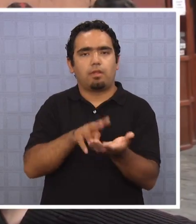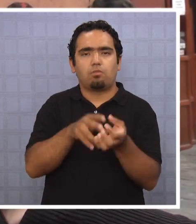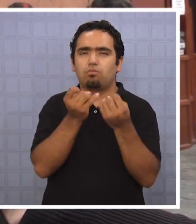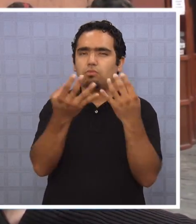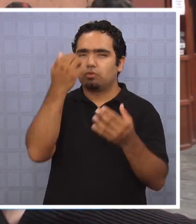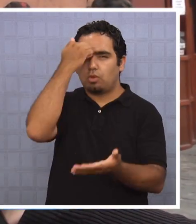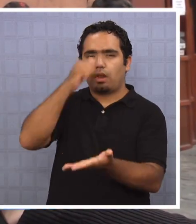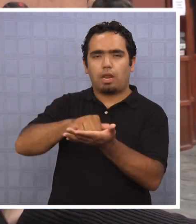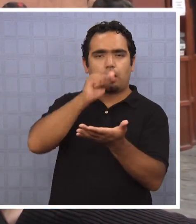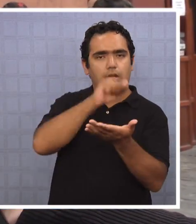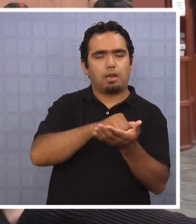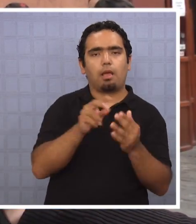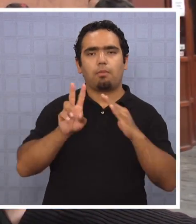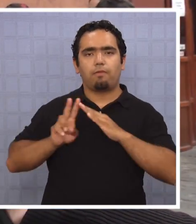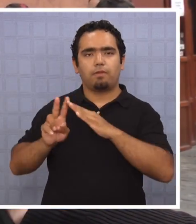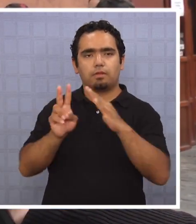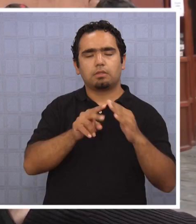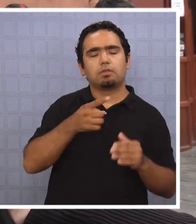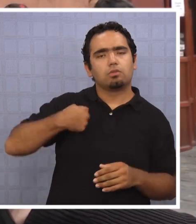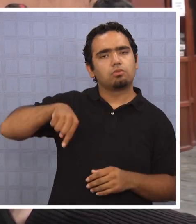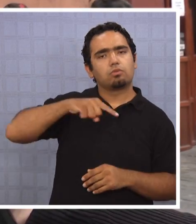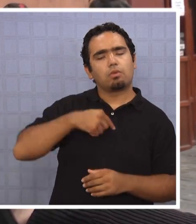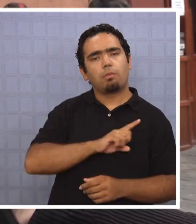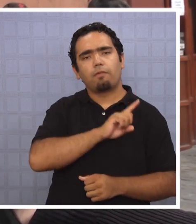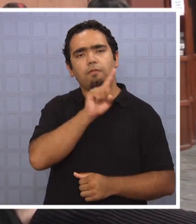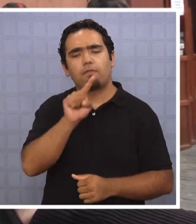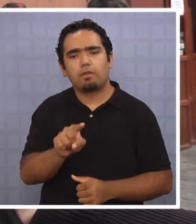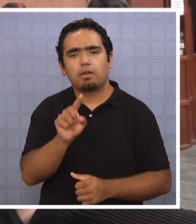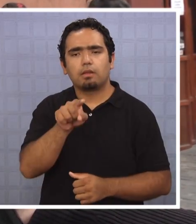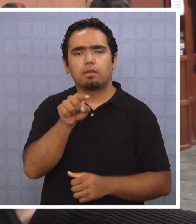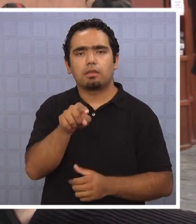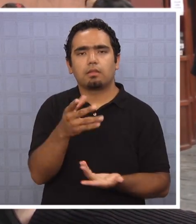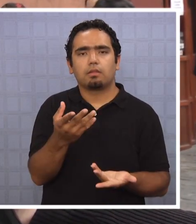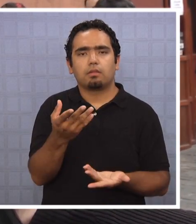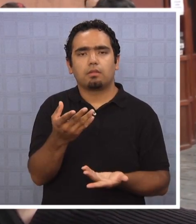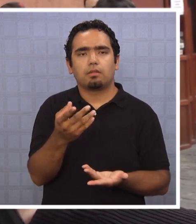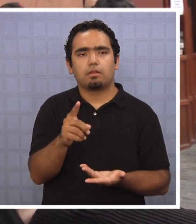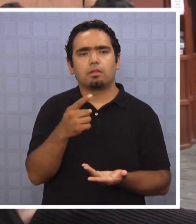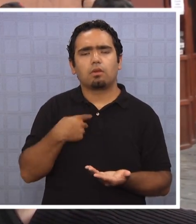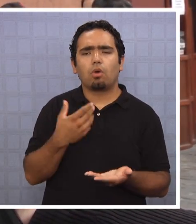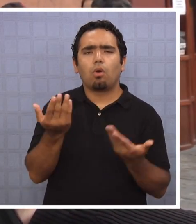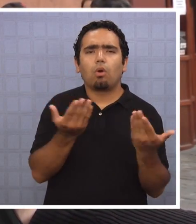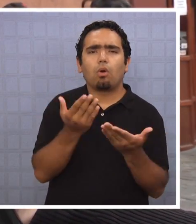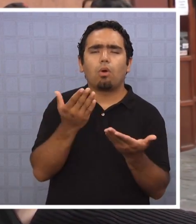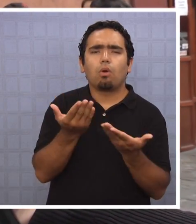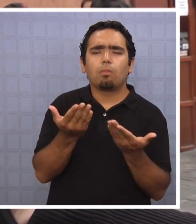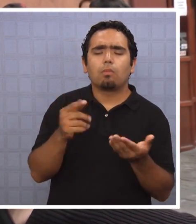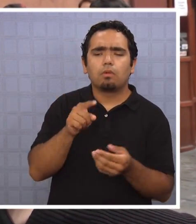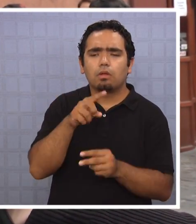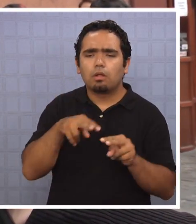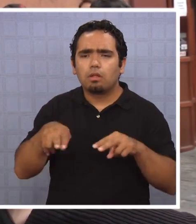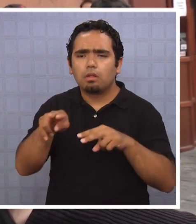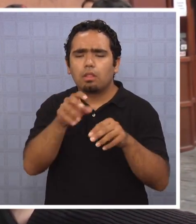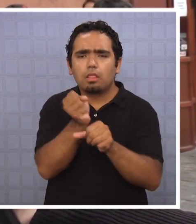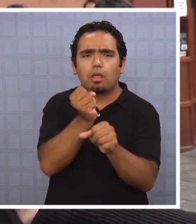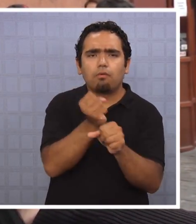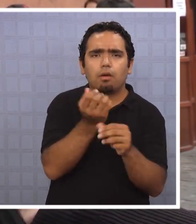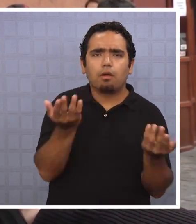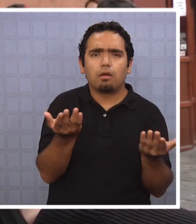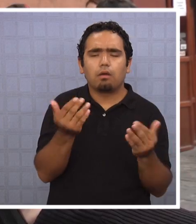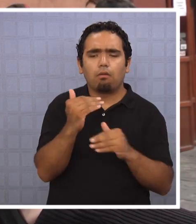reclamos por parte de los vecinos y hemos venido a cerciorarnos efectivamente de el estado en que se encuentran los